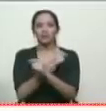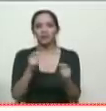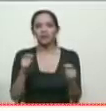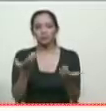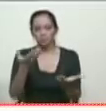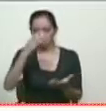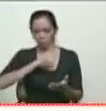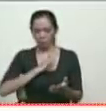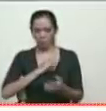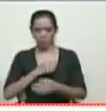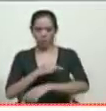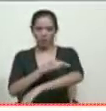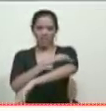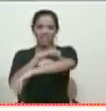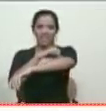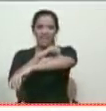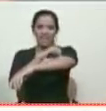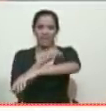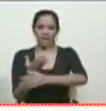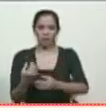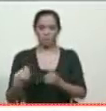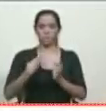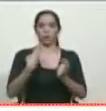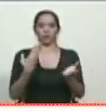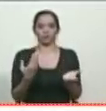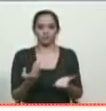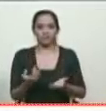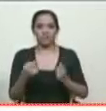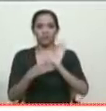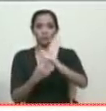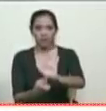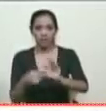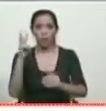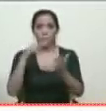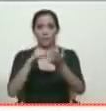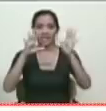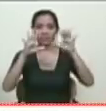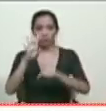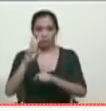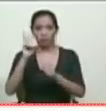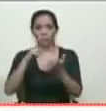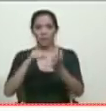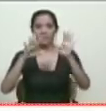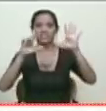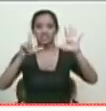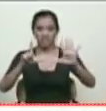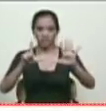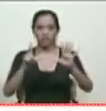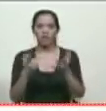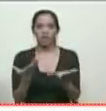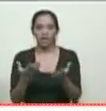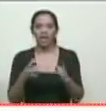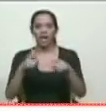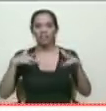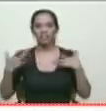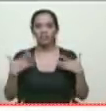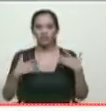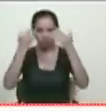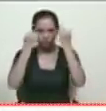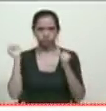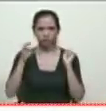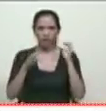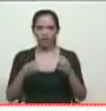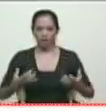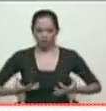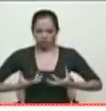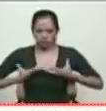mejor prueba es lo que ha ocurrido con los que han resultado detenidos en el 2014 y en el 2017 en hechos de violencia durante las guarimbas, que han quemado gente viva,